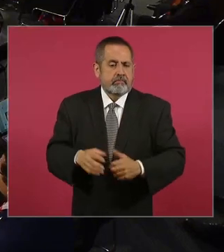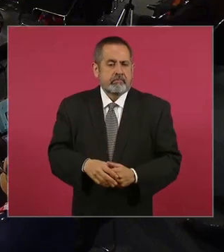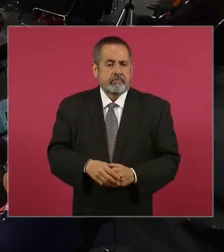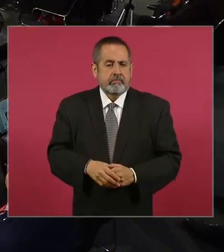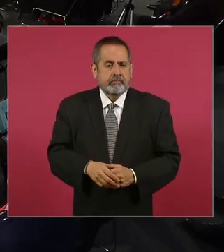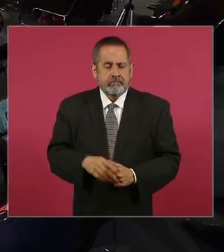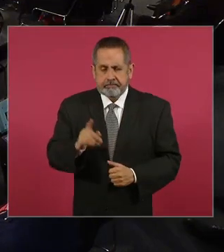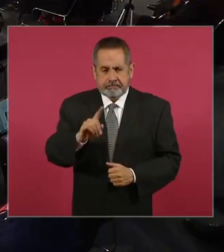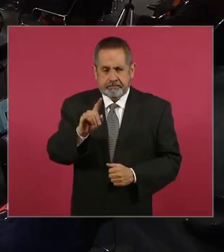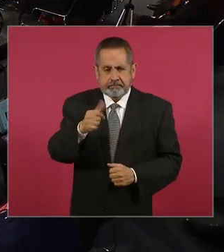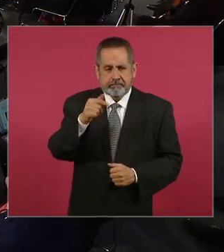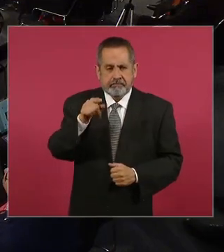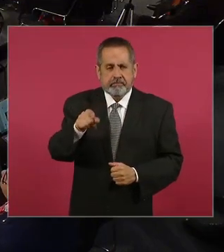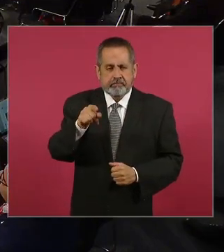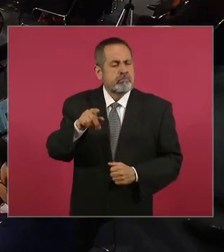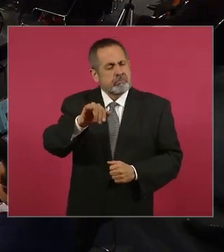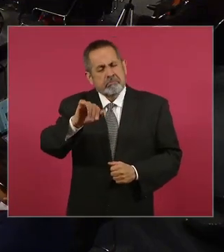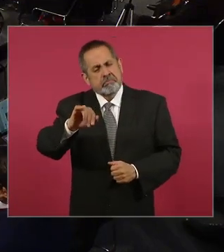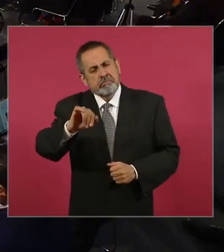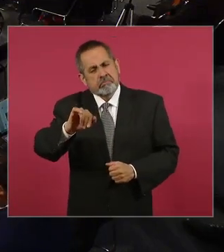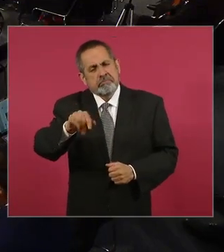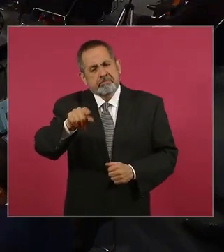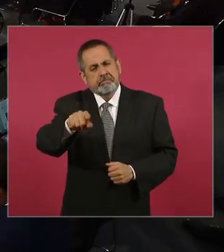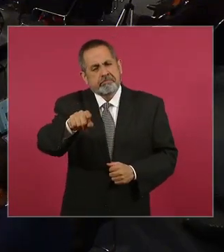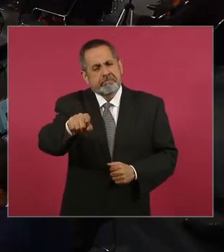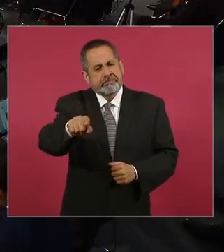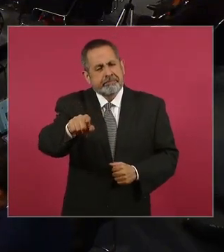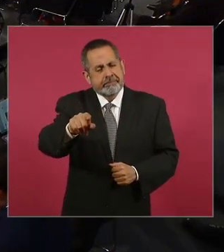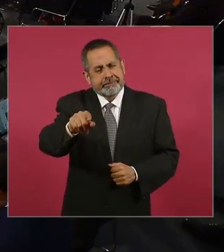No, este es sí.